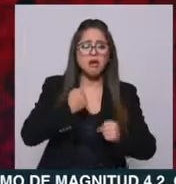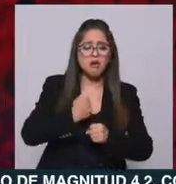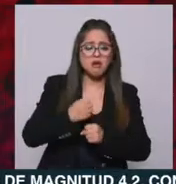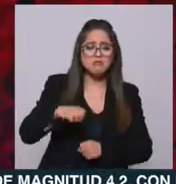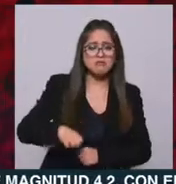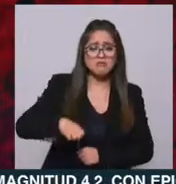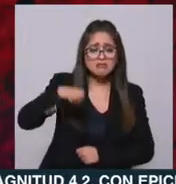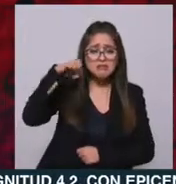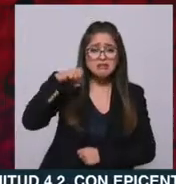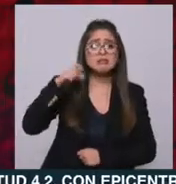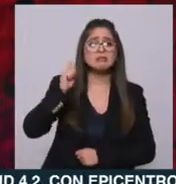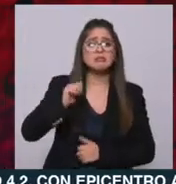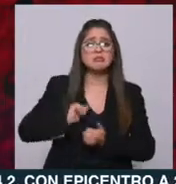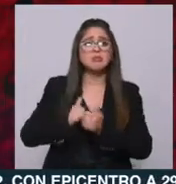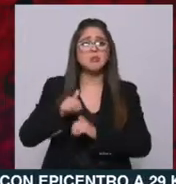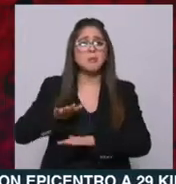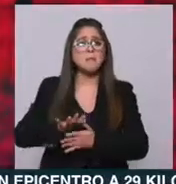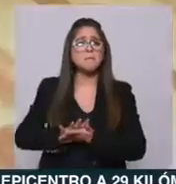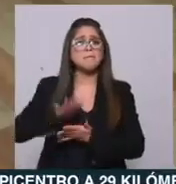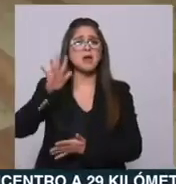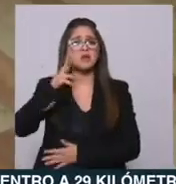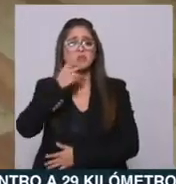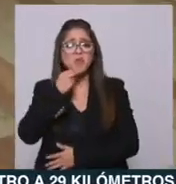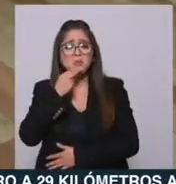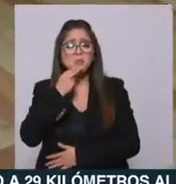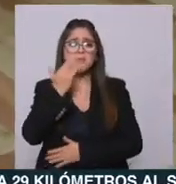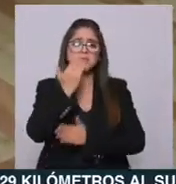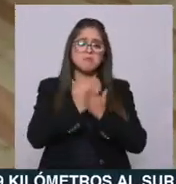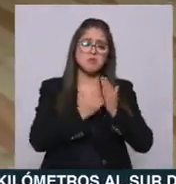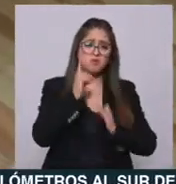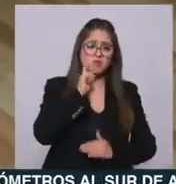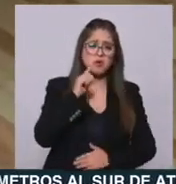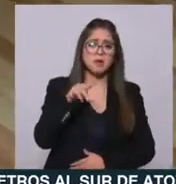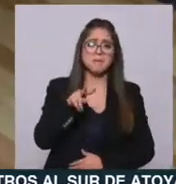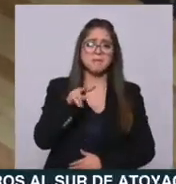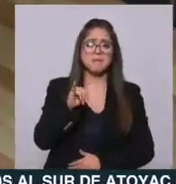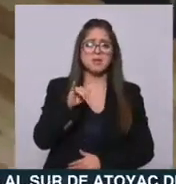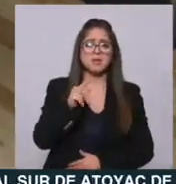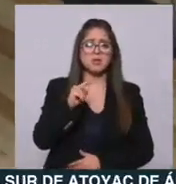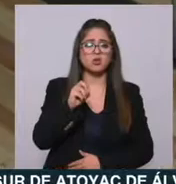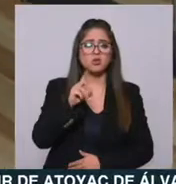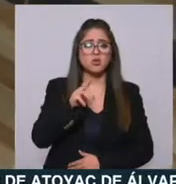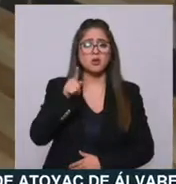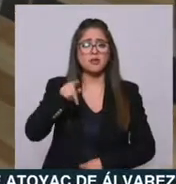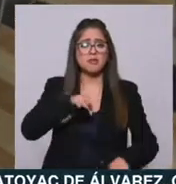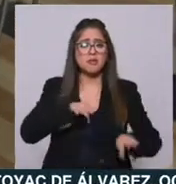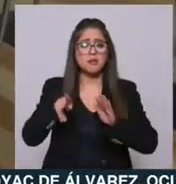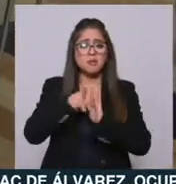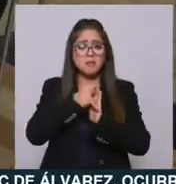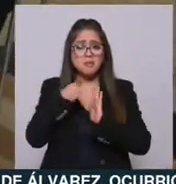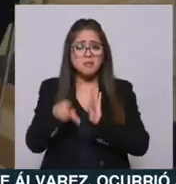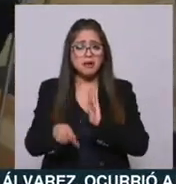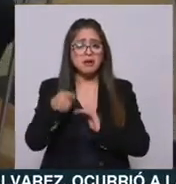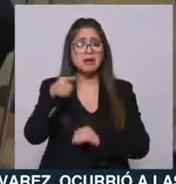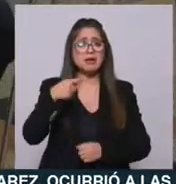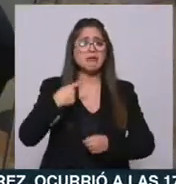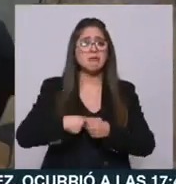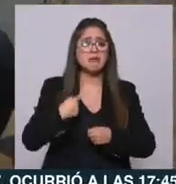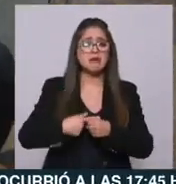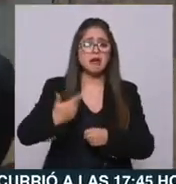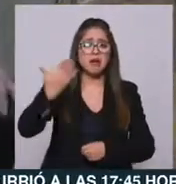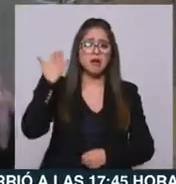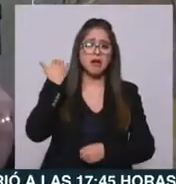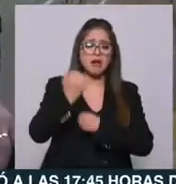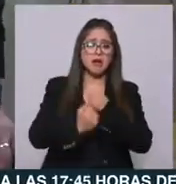número de incidencia es mayor en hombres que en mujeres. Víctor Manuel Tolosa, periodista de profesión y quien padece esta enfermedad desde